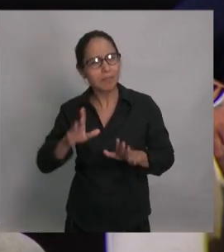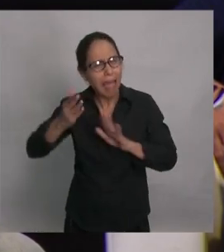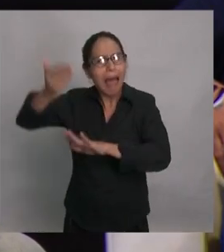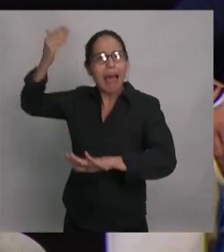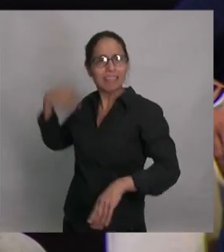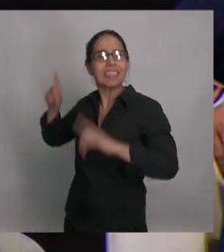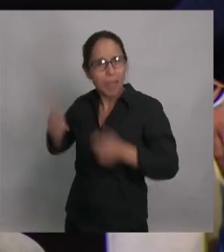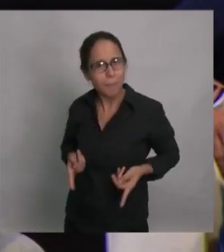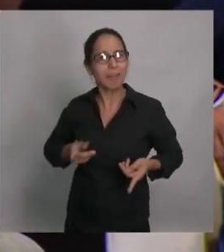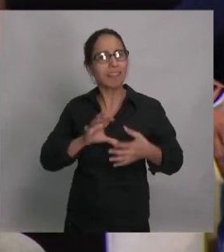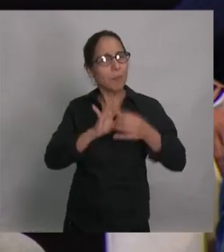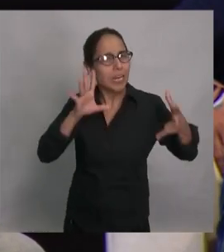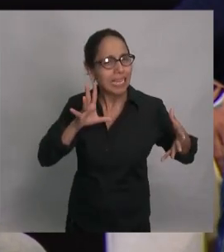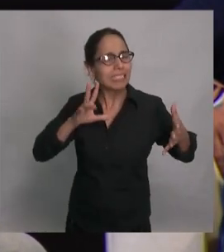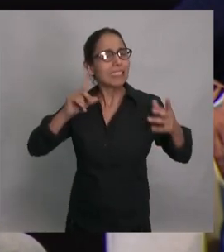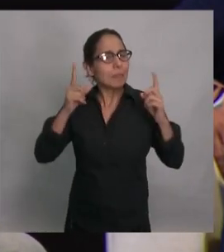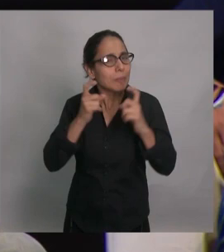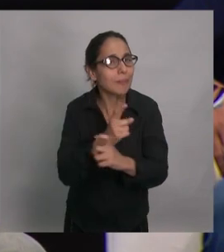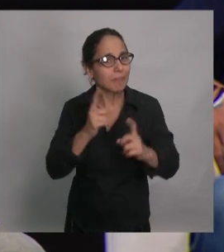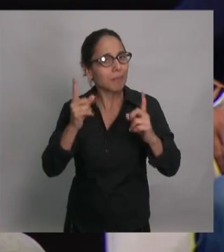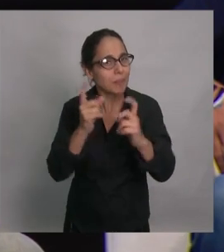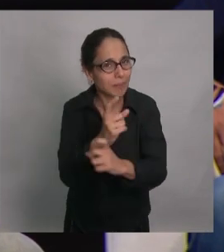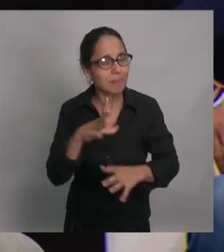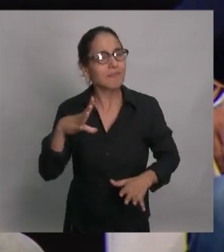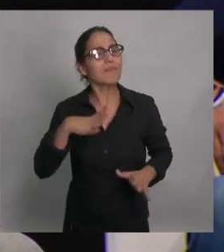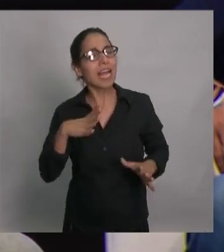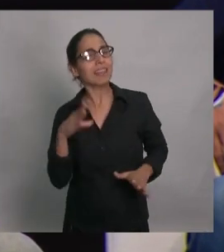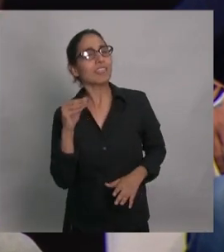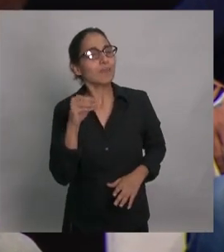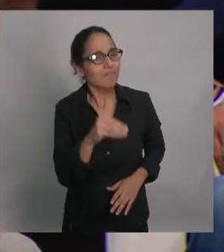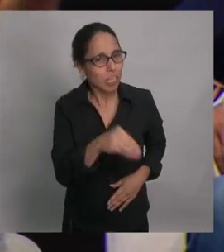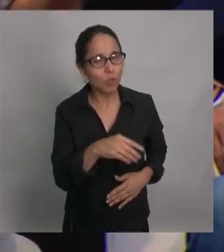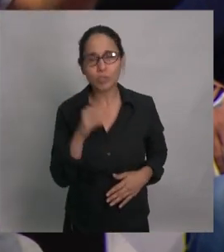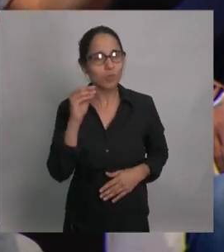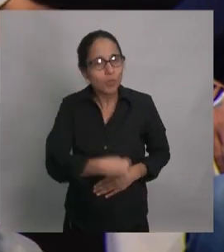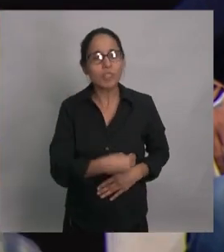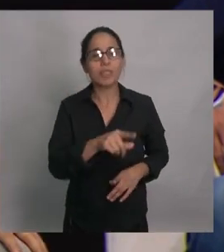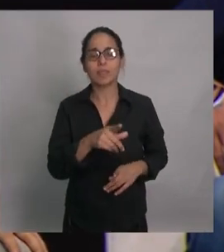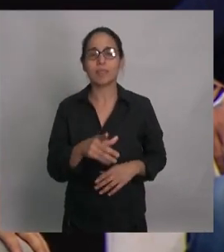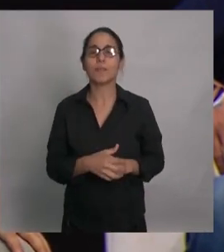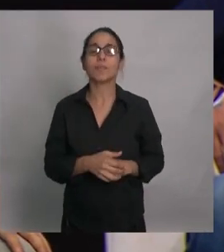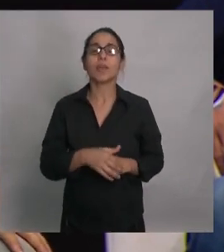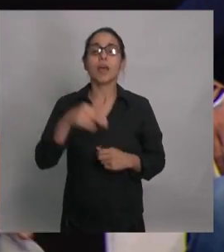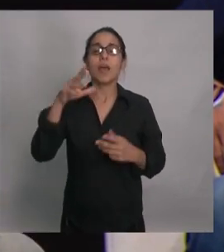Por eso yo creo que a la idea del neoliberalismo le tenemos que agregar la del neoabsolutismo.